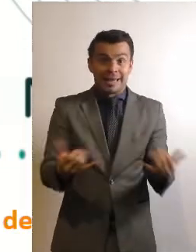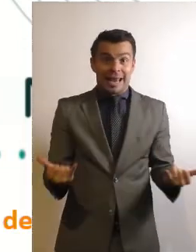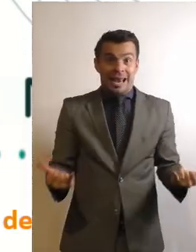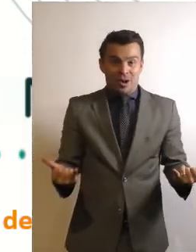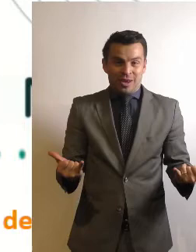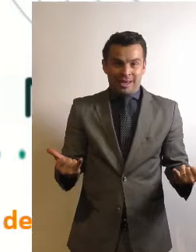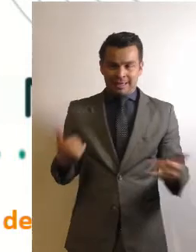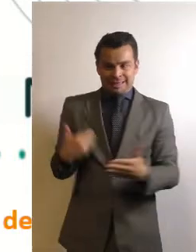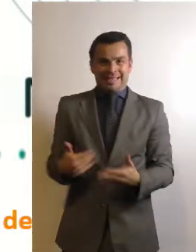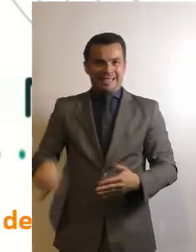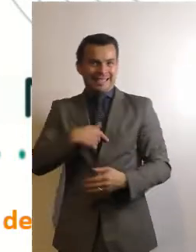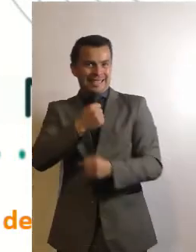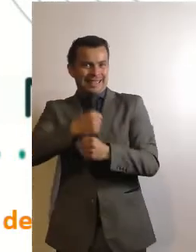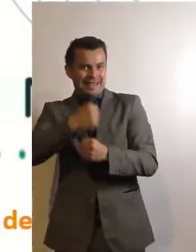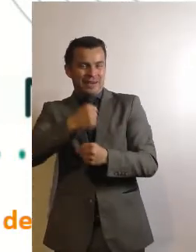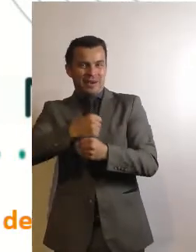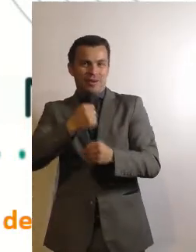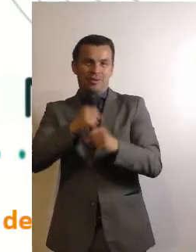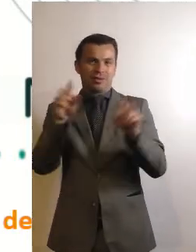temas